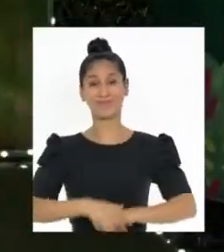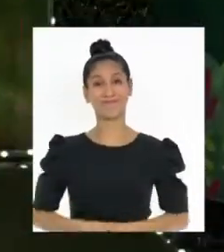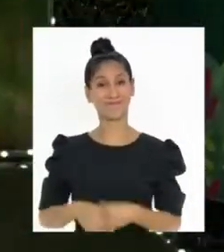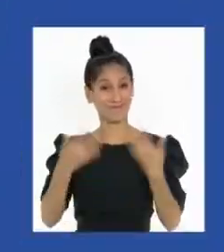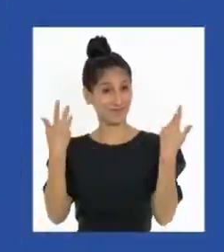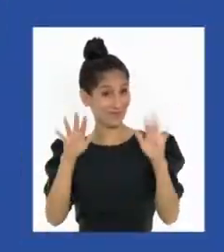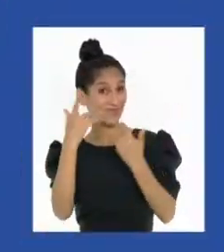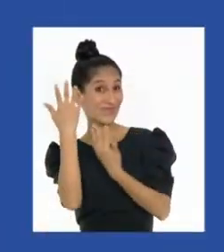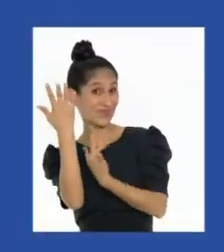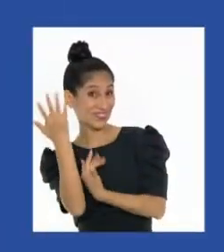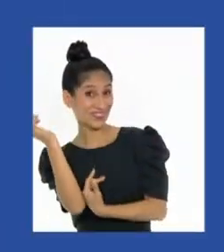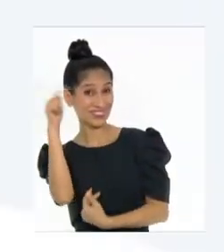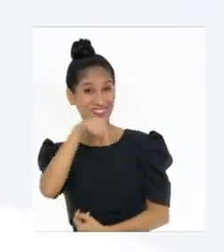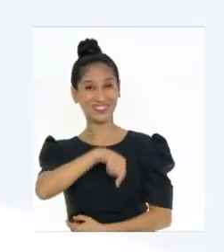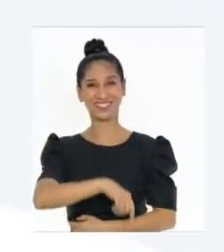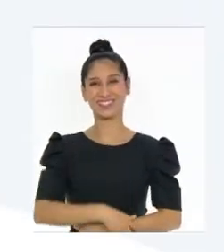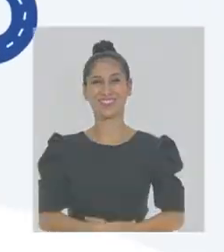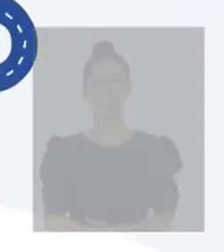¡Ya volvemos!